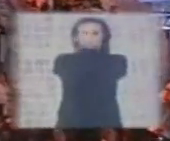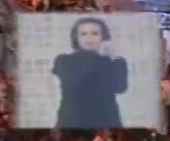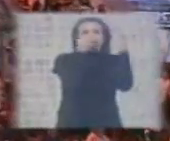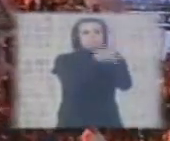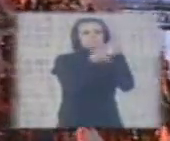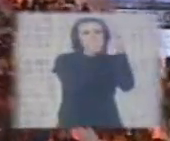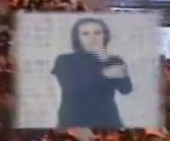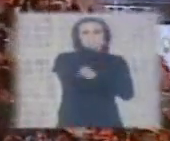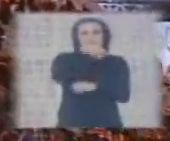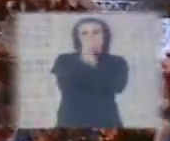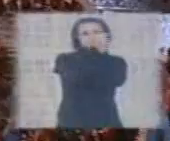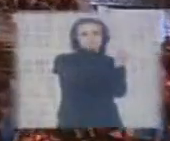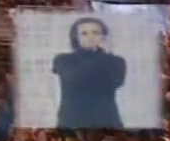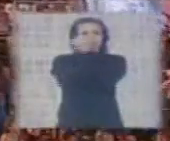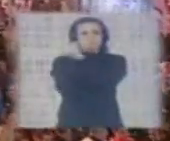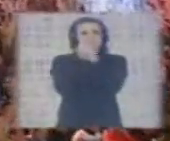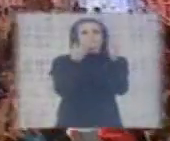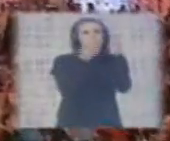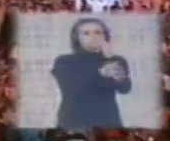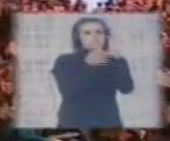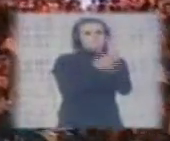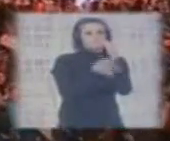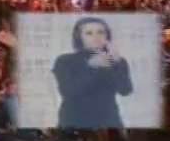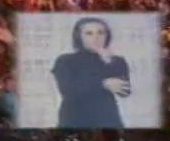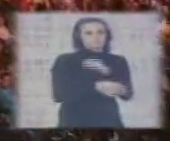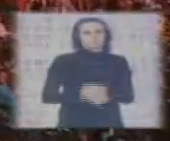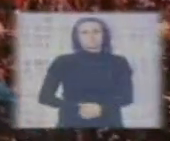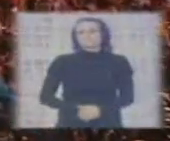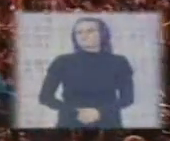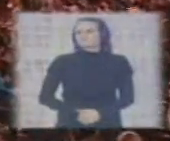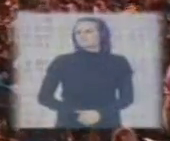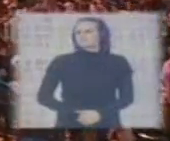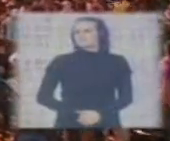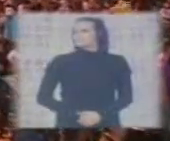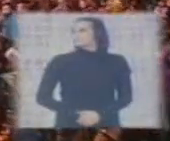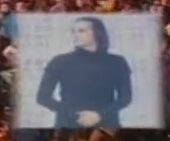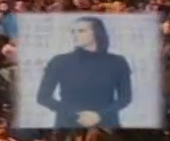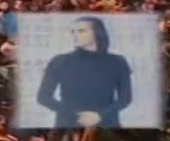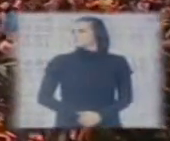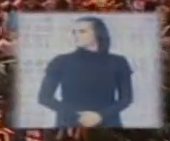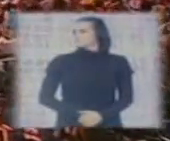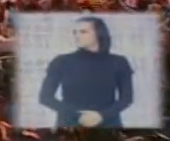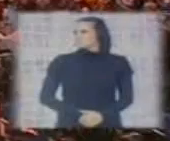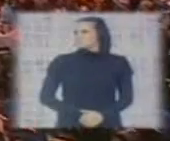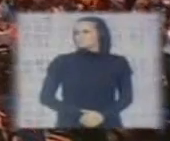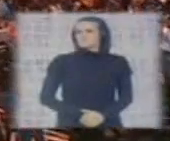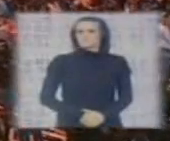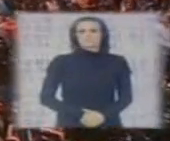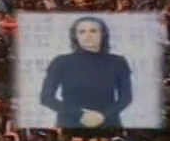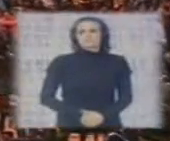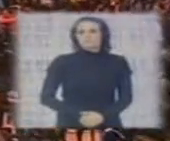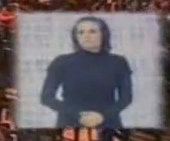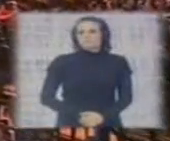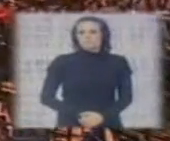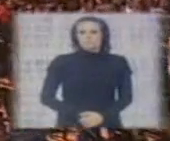sí que es un pedazo de murga. A los que llegaron del pueblo más lejano, a la capital Gran Canaria, también para participar de manera activa en esta primera fase